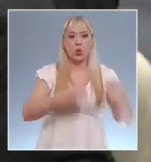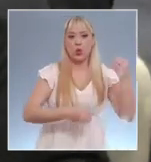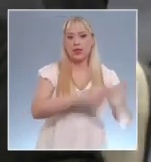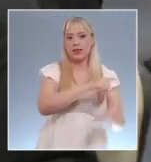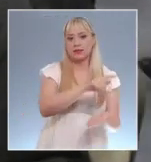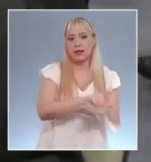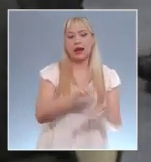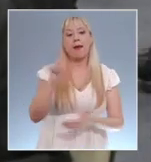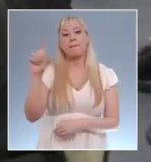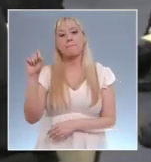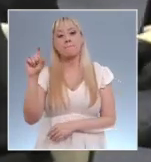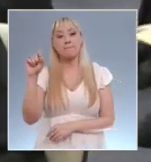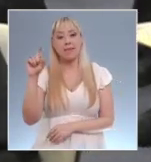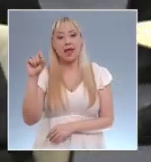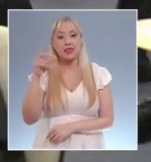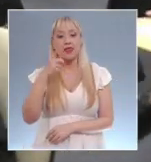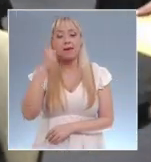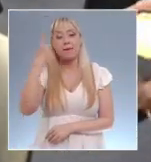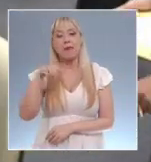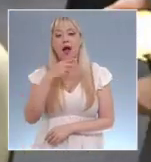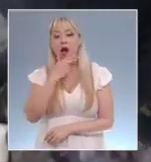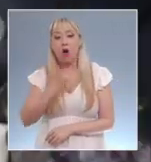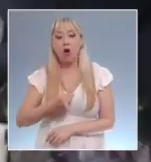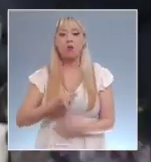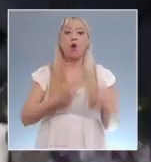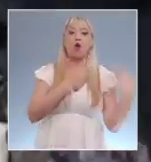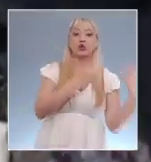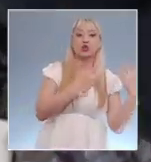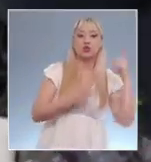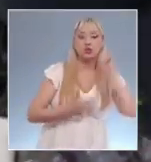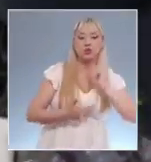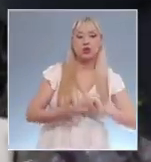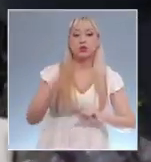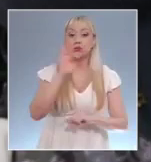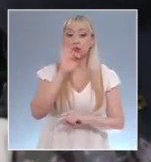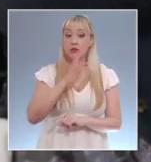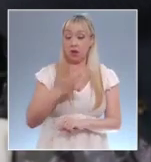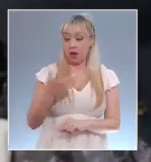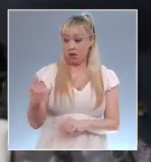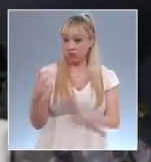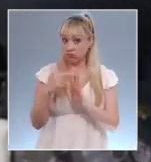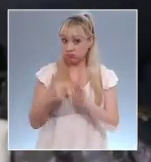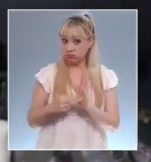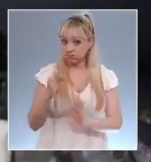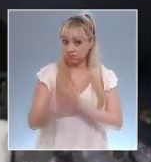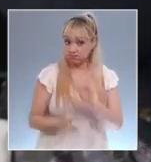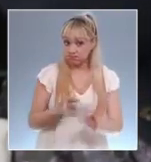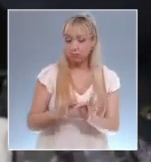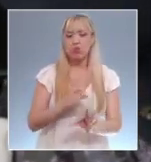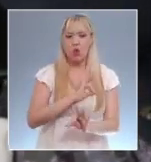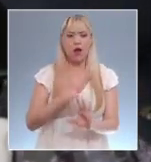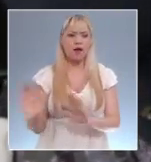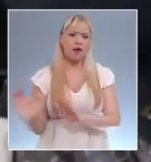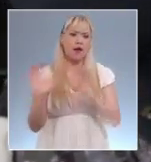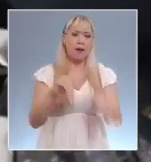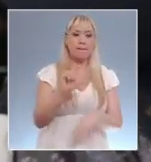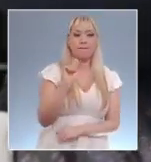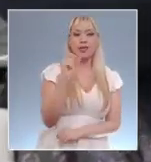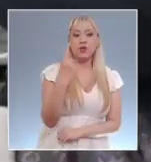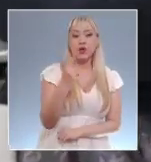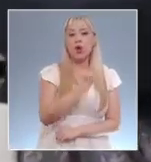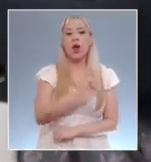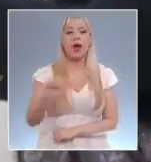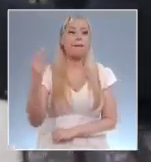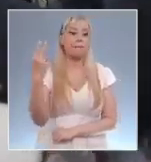personas que cumplan con los requisitos establecidos en la convocatoria podrán inscribirse del 21 al 25 de agosto de 2023 en